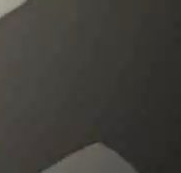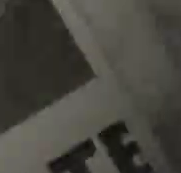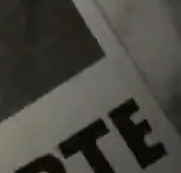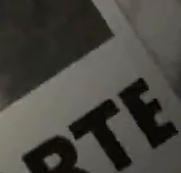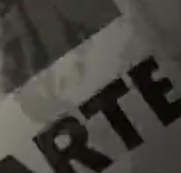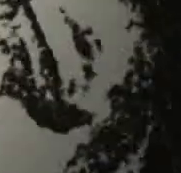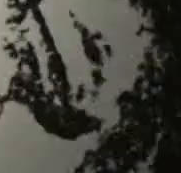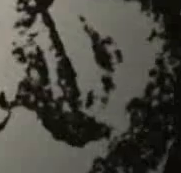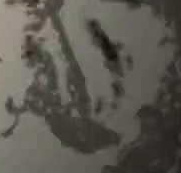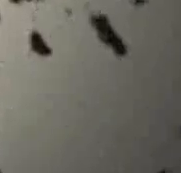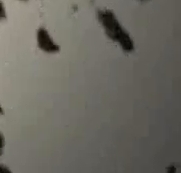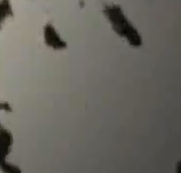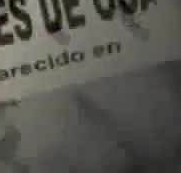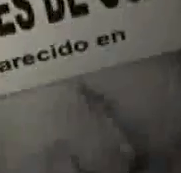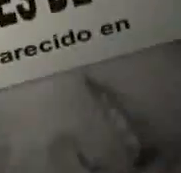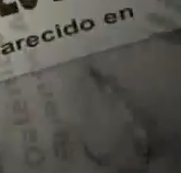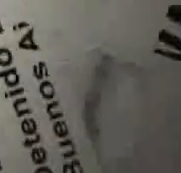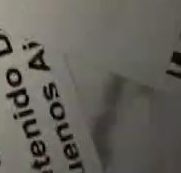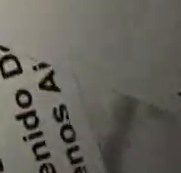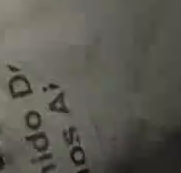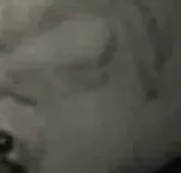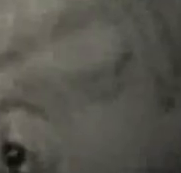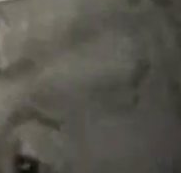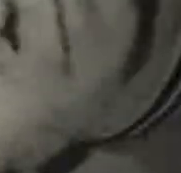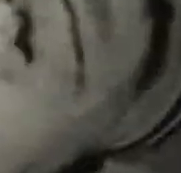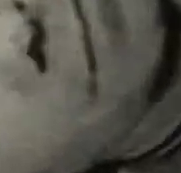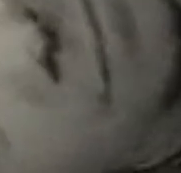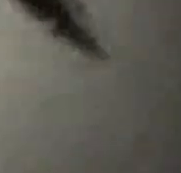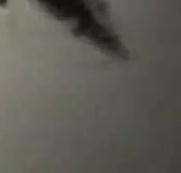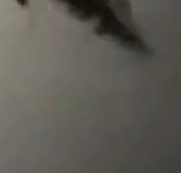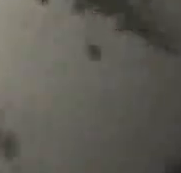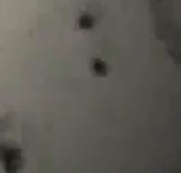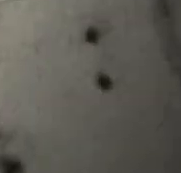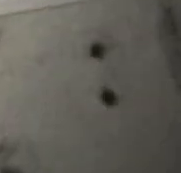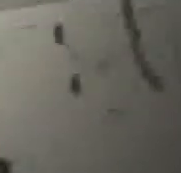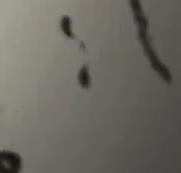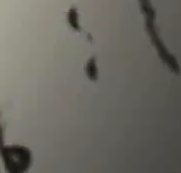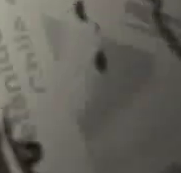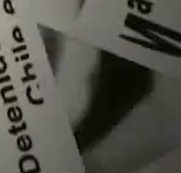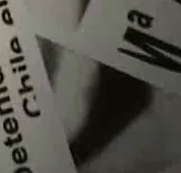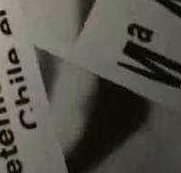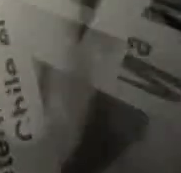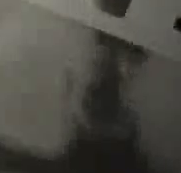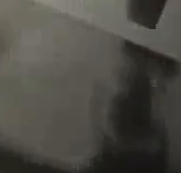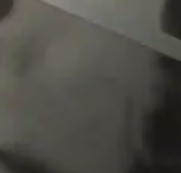todavía más vivos, nunca